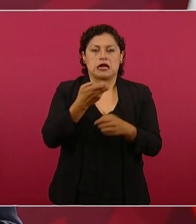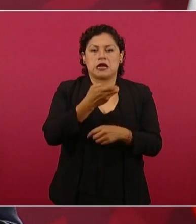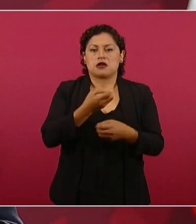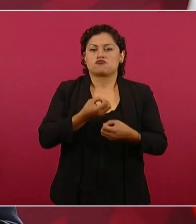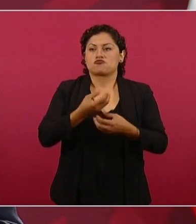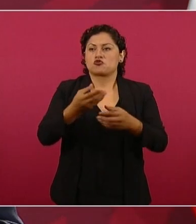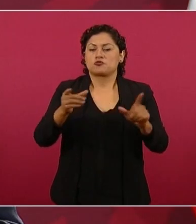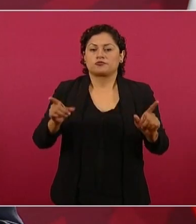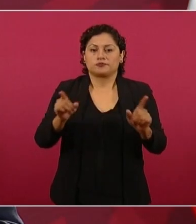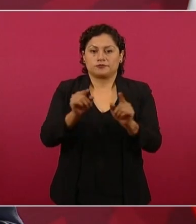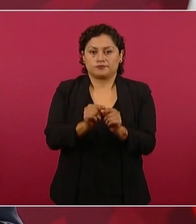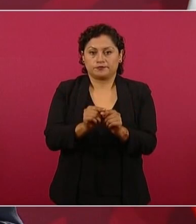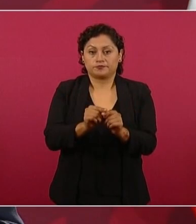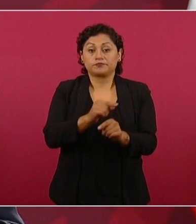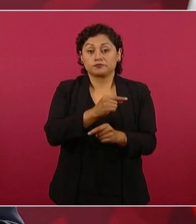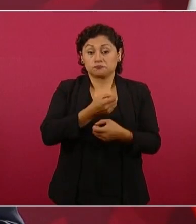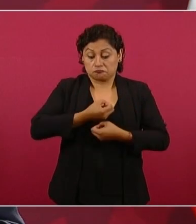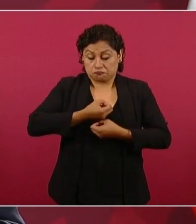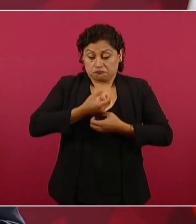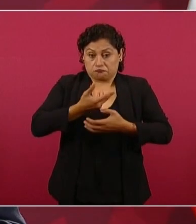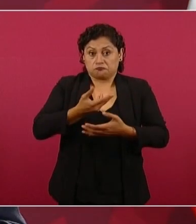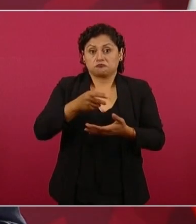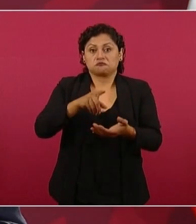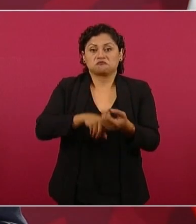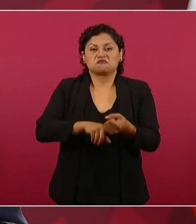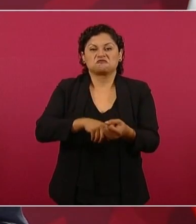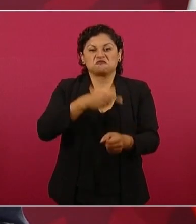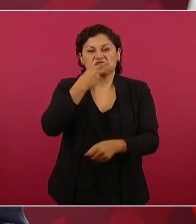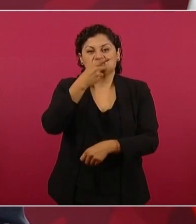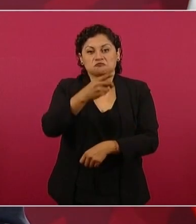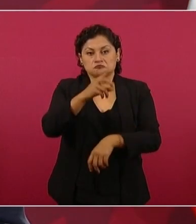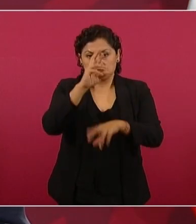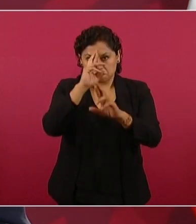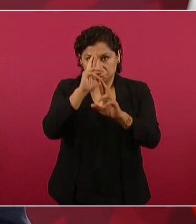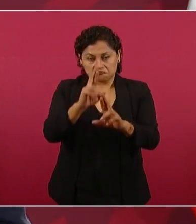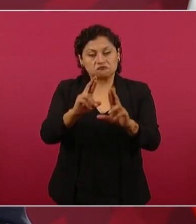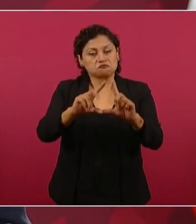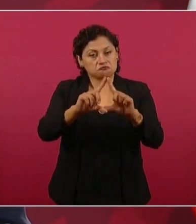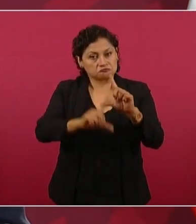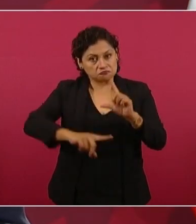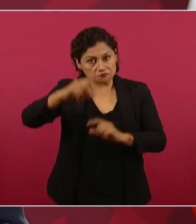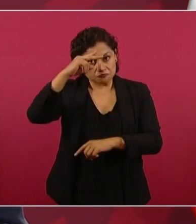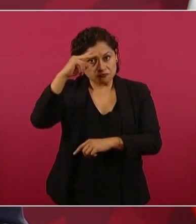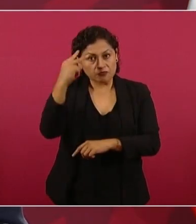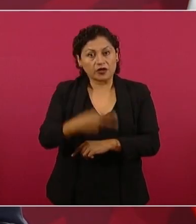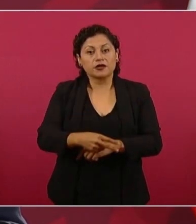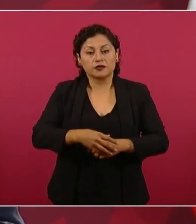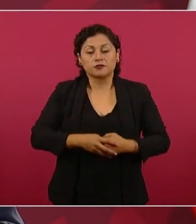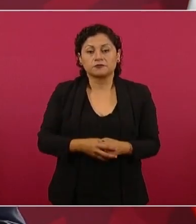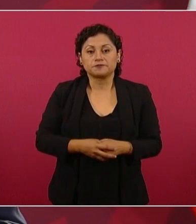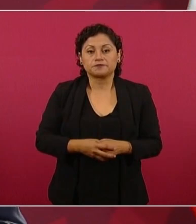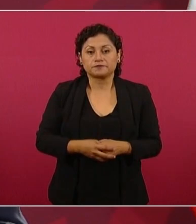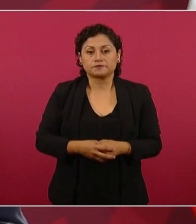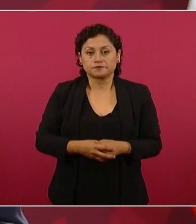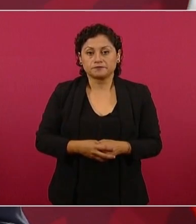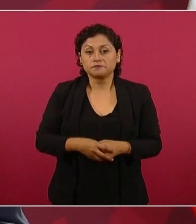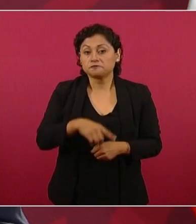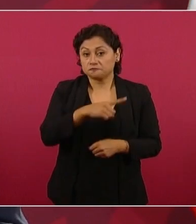muy respetuoso con México. Fue al país al que se